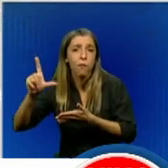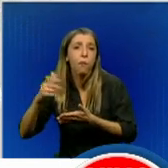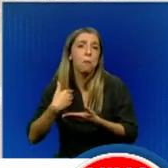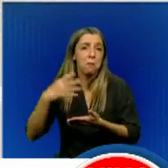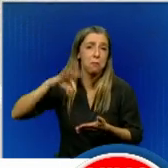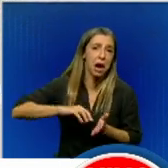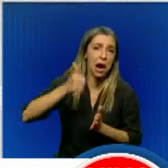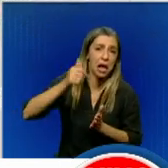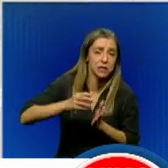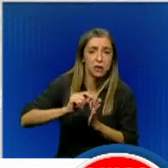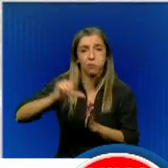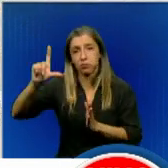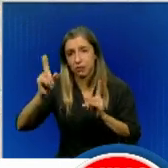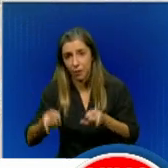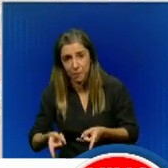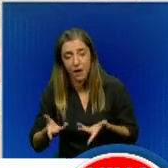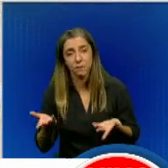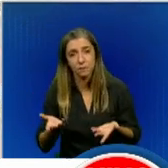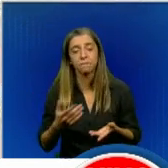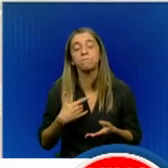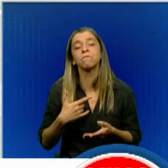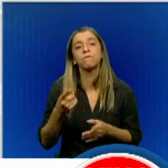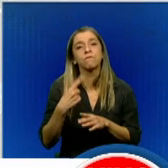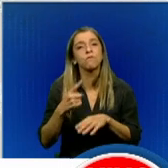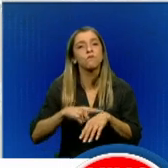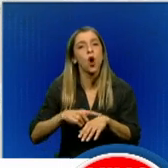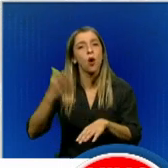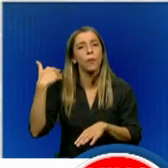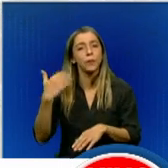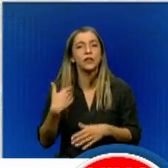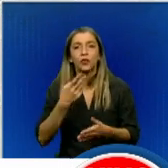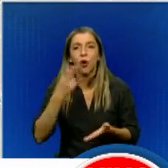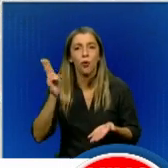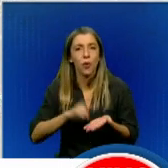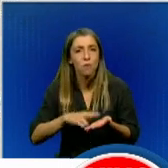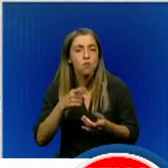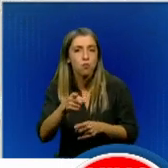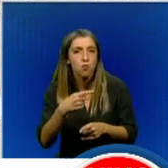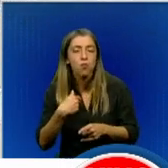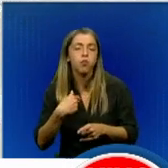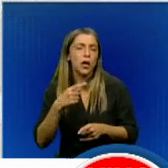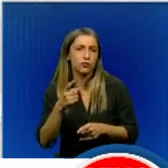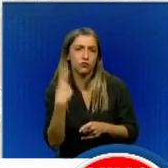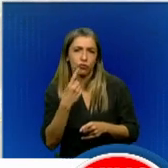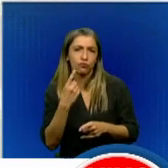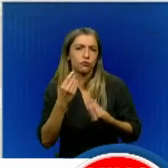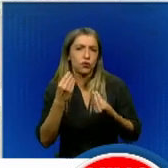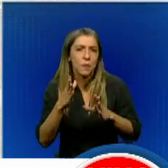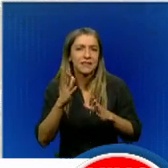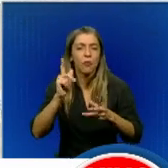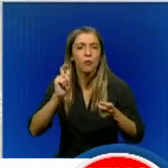categoría que era parte de una reforma tributaria integral que estamos